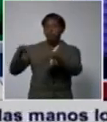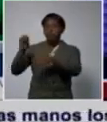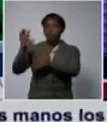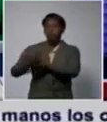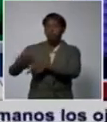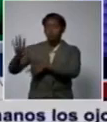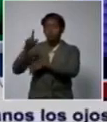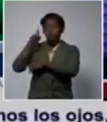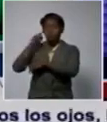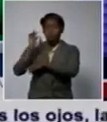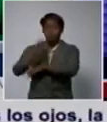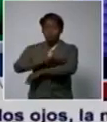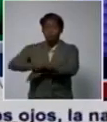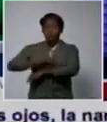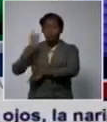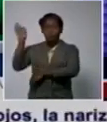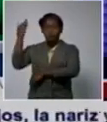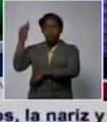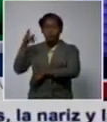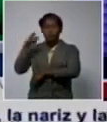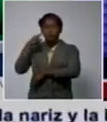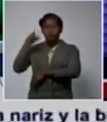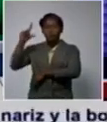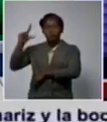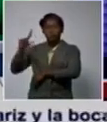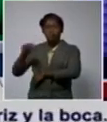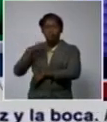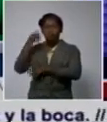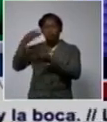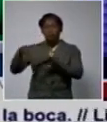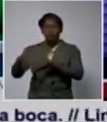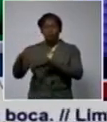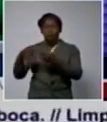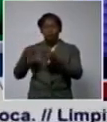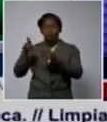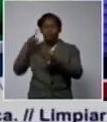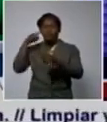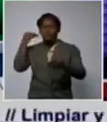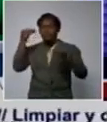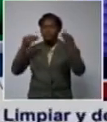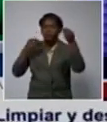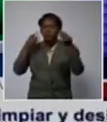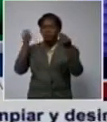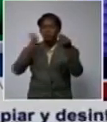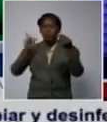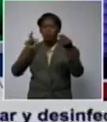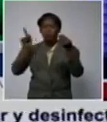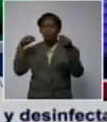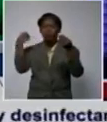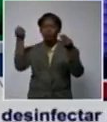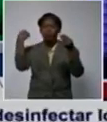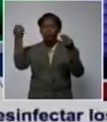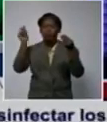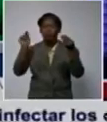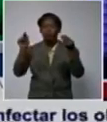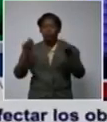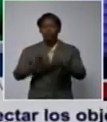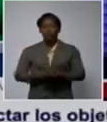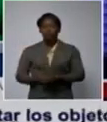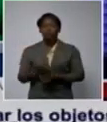número de casos, el número de personas fallecidas. Es así, Gisela, realmente todavía, ayer al